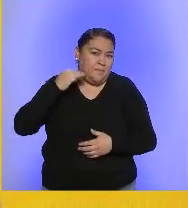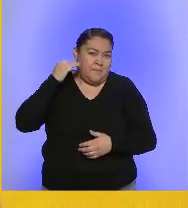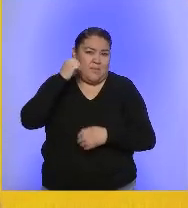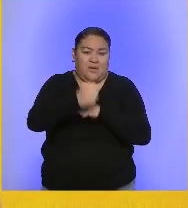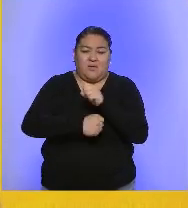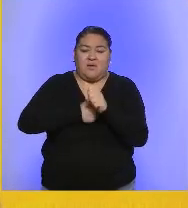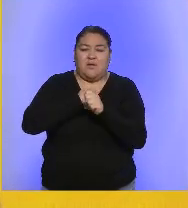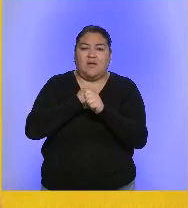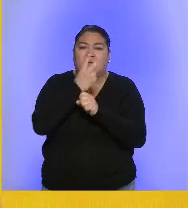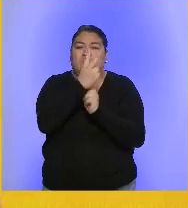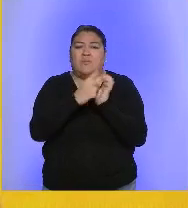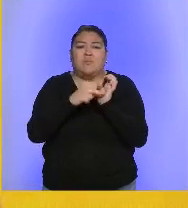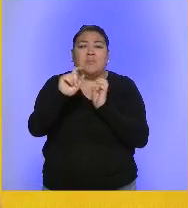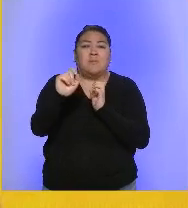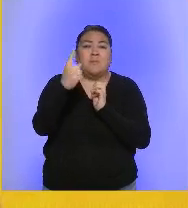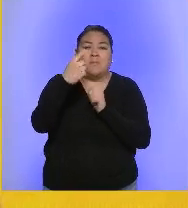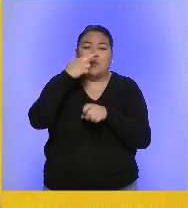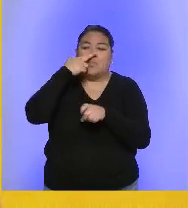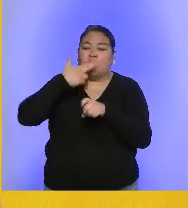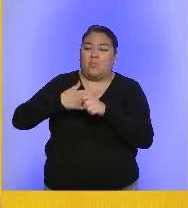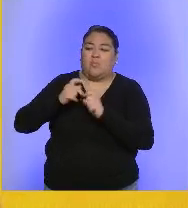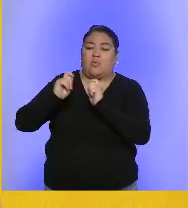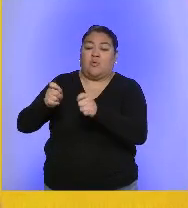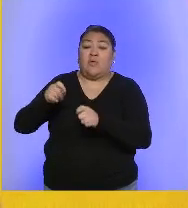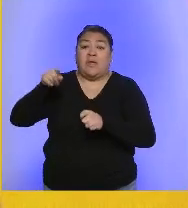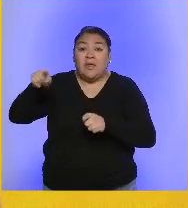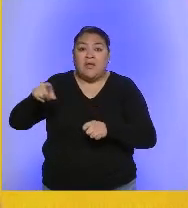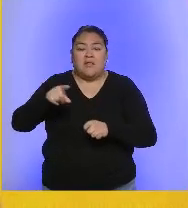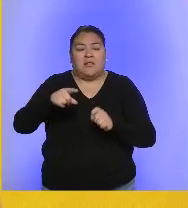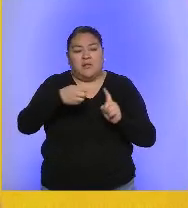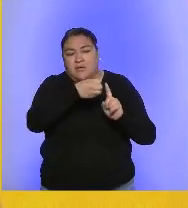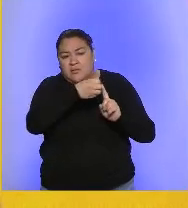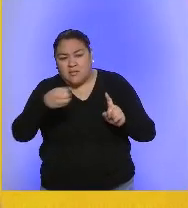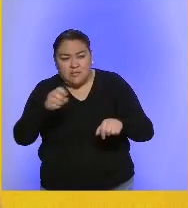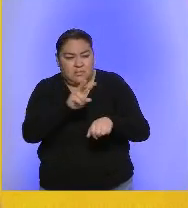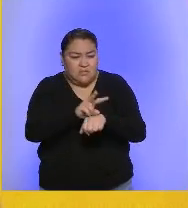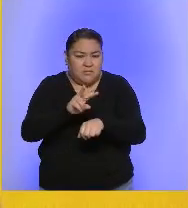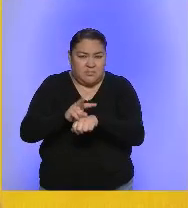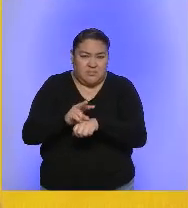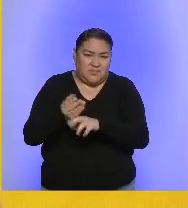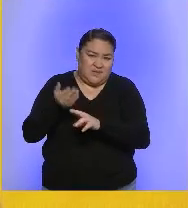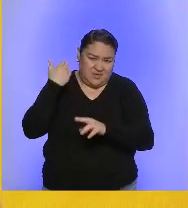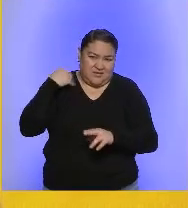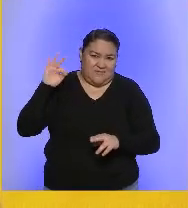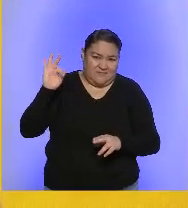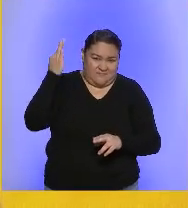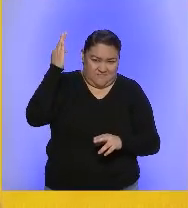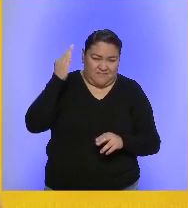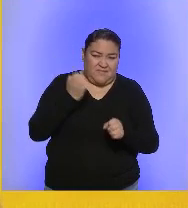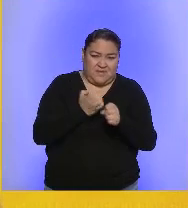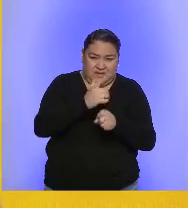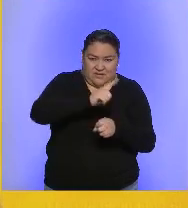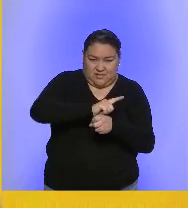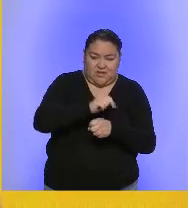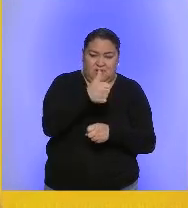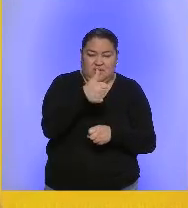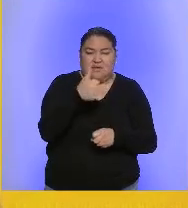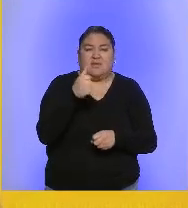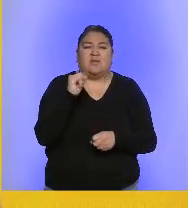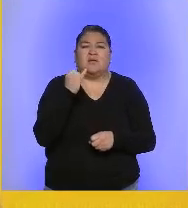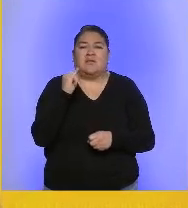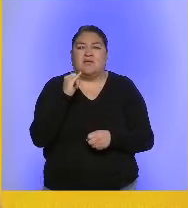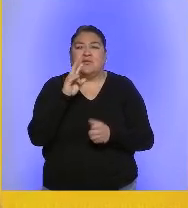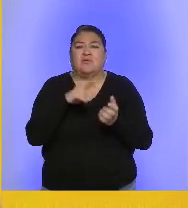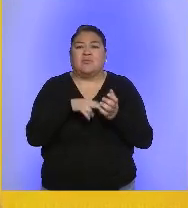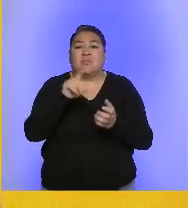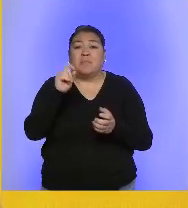las elecciones concurrentes del 6 de junio del 2021, en la que se eligieron miembros de los ayuntamientos, diputados